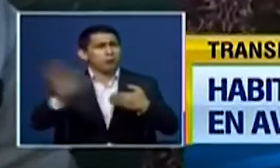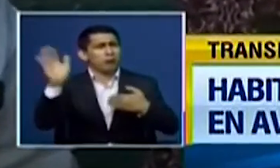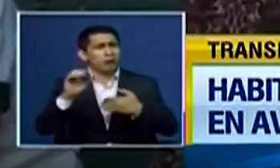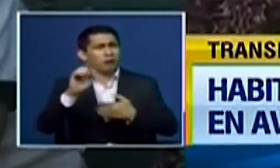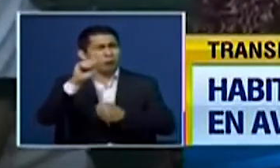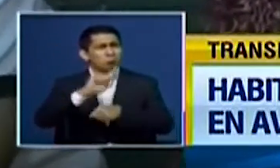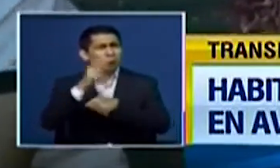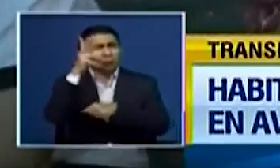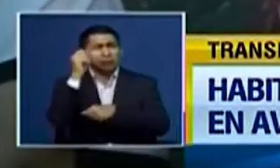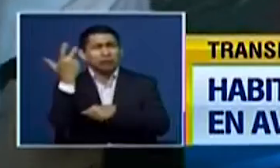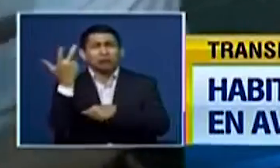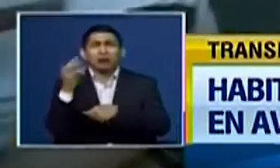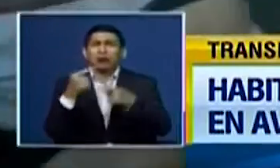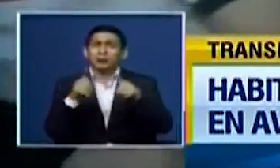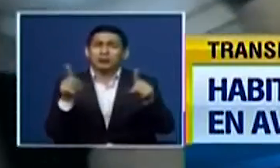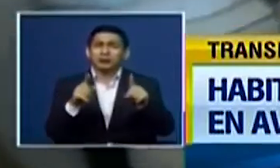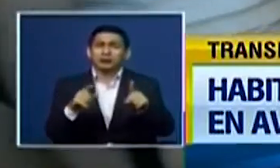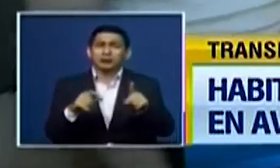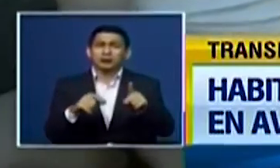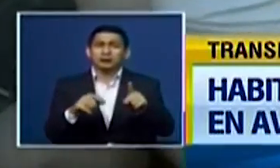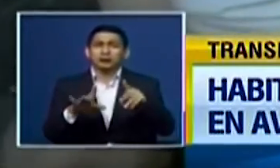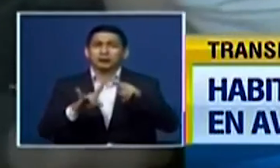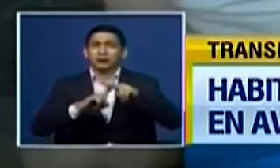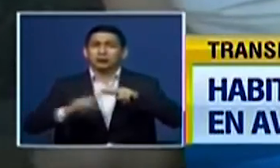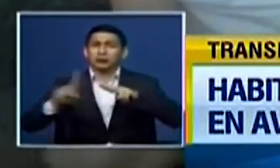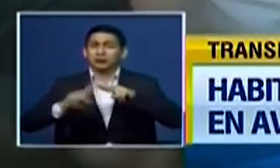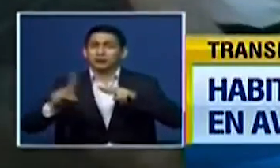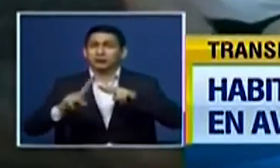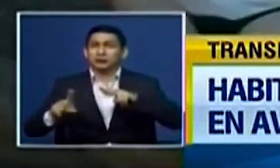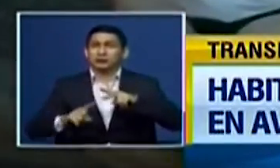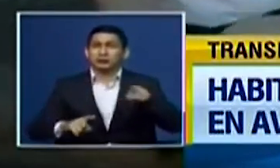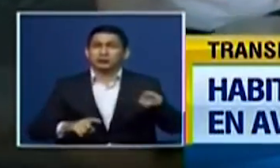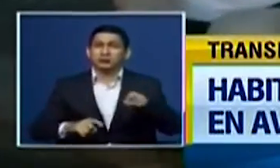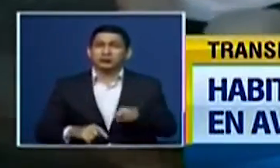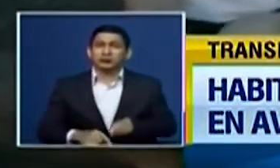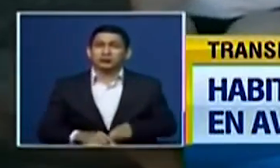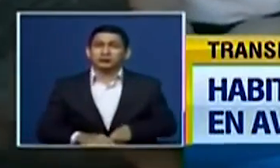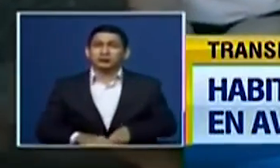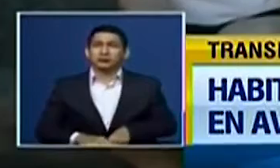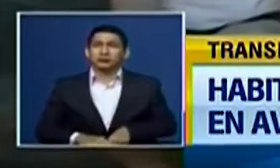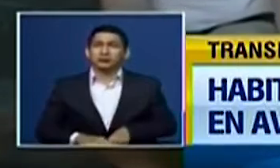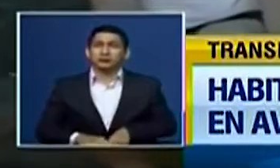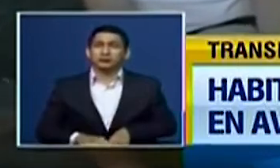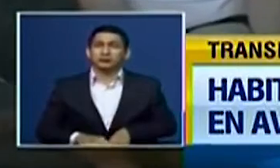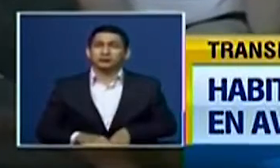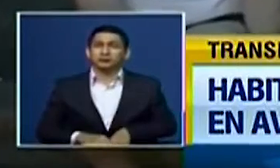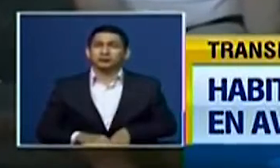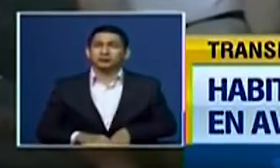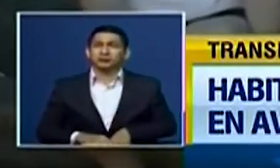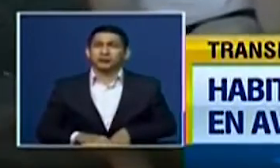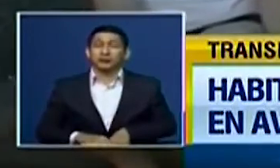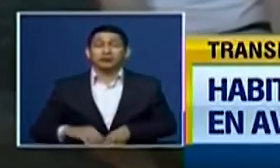pero realmente nos hizo salir porque no paraba. Luego, después que estábamos ya abajo,